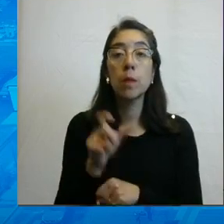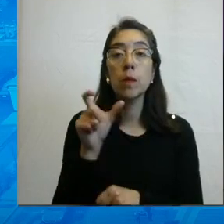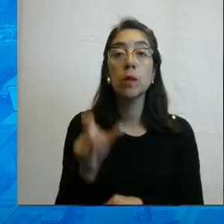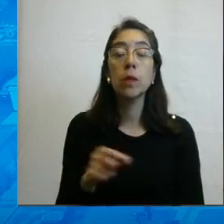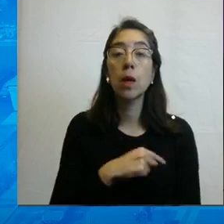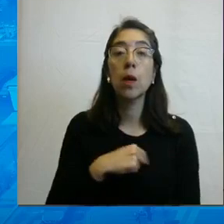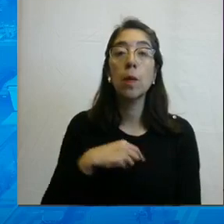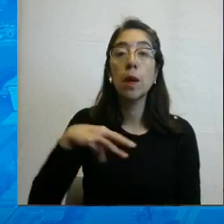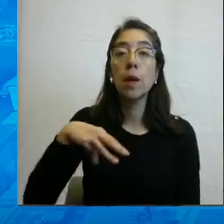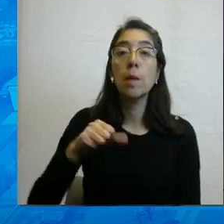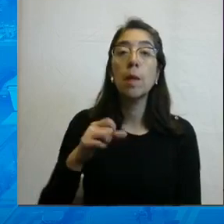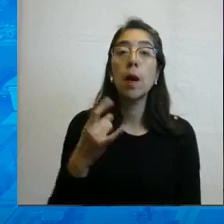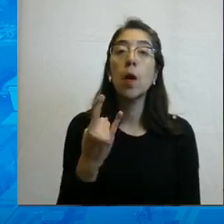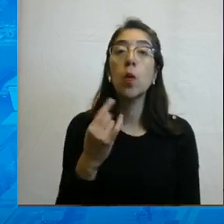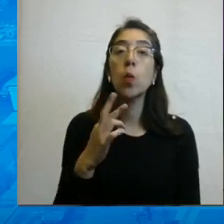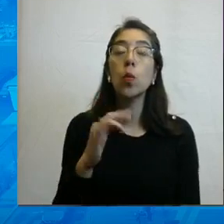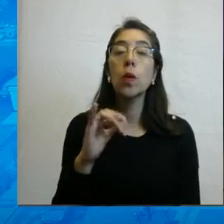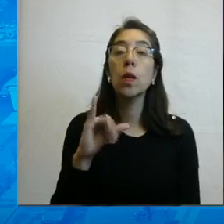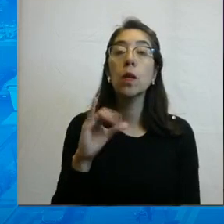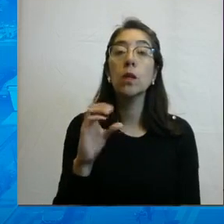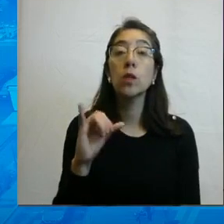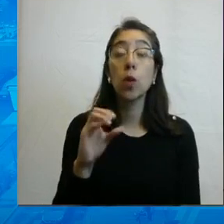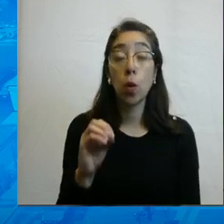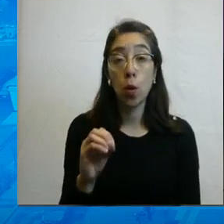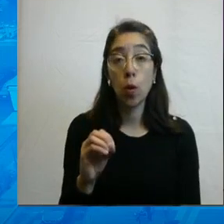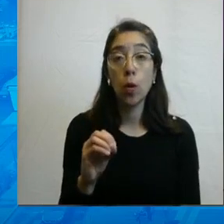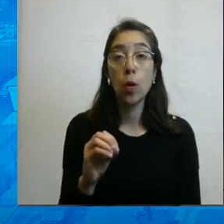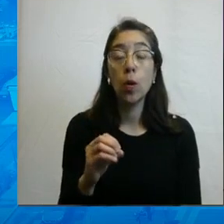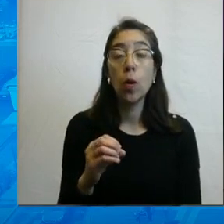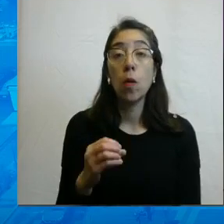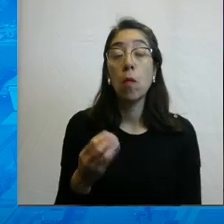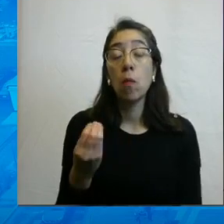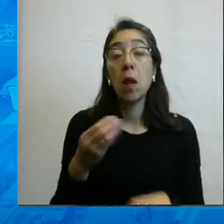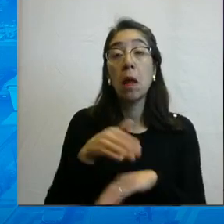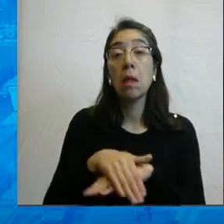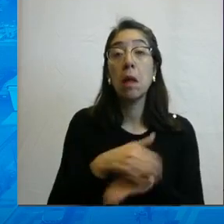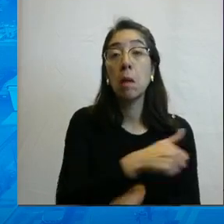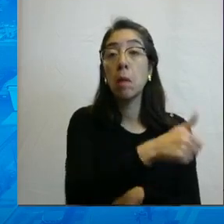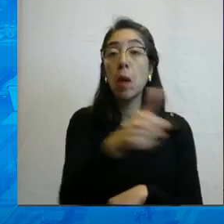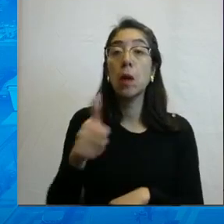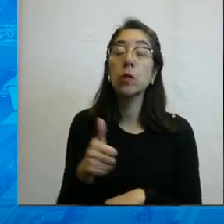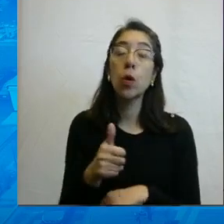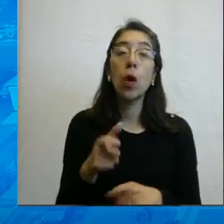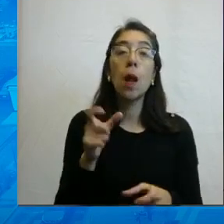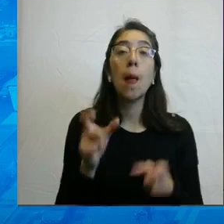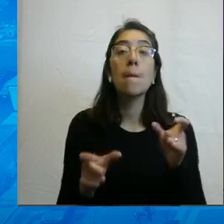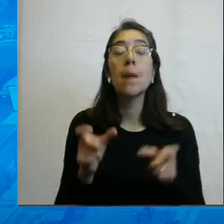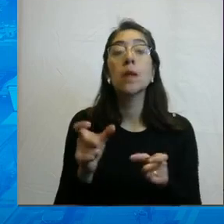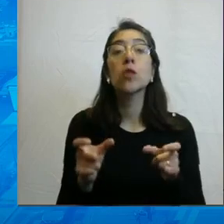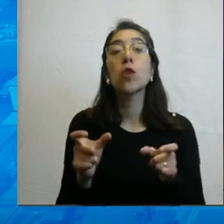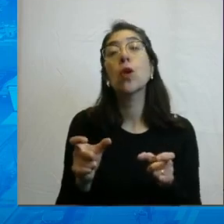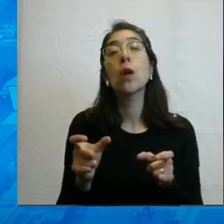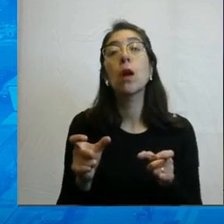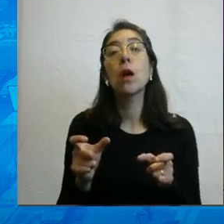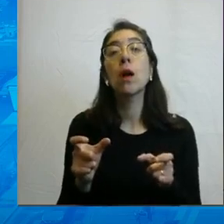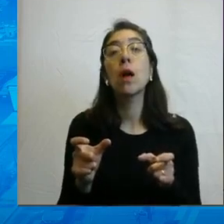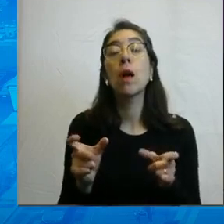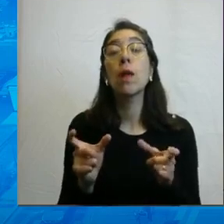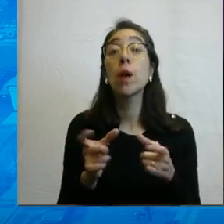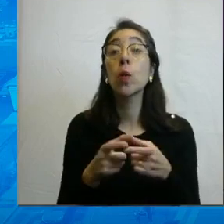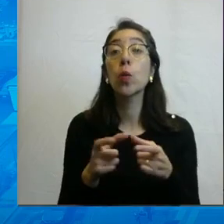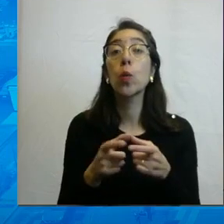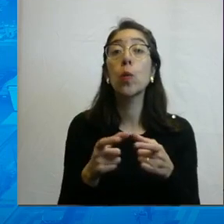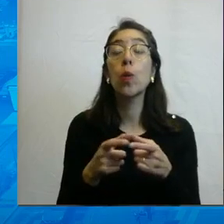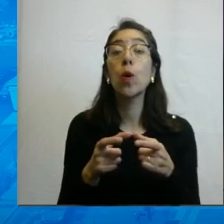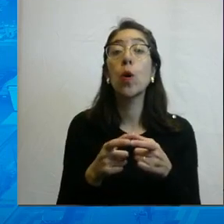Bueno, primero que todo, buenas tardes, concejales, presidente, también al equipo directivo y también al público presente y en la